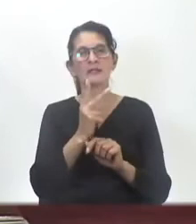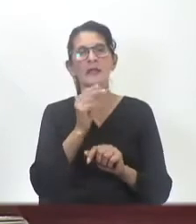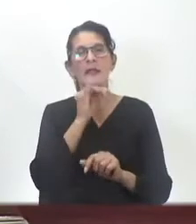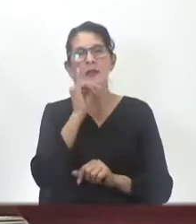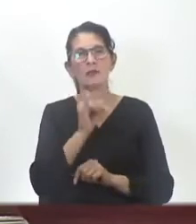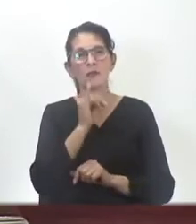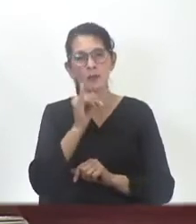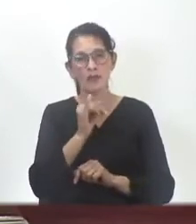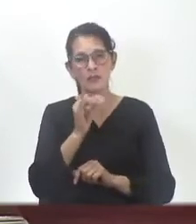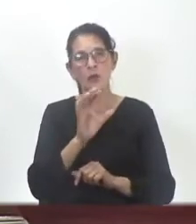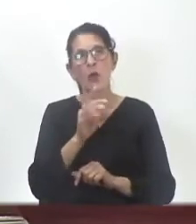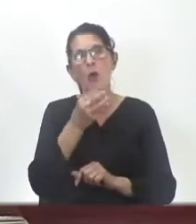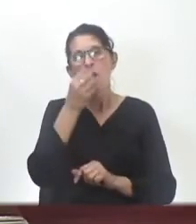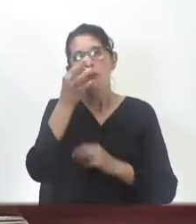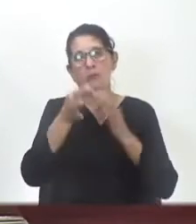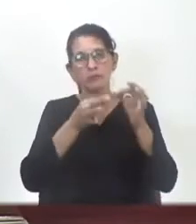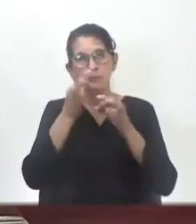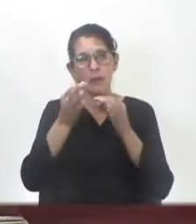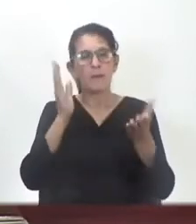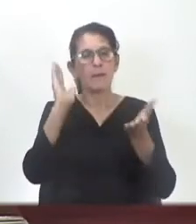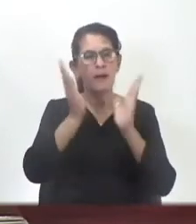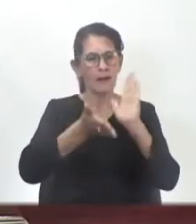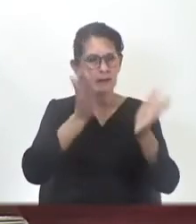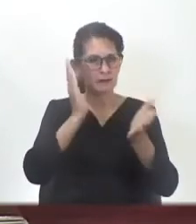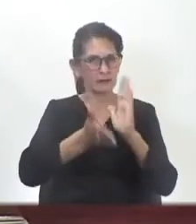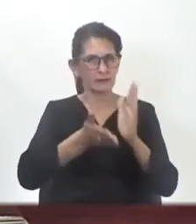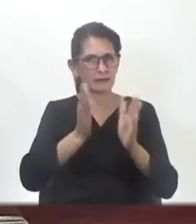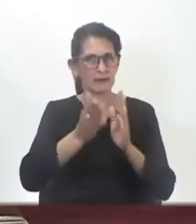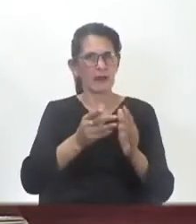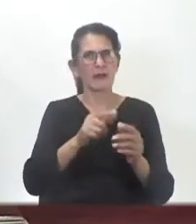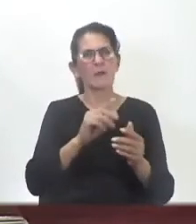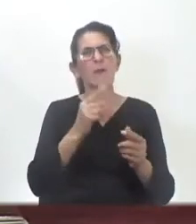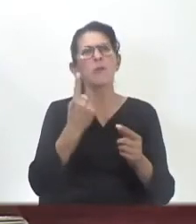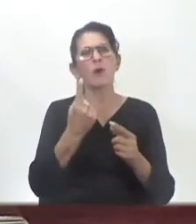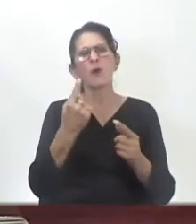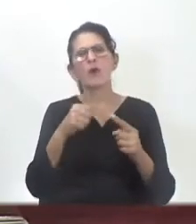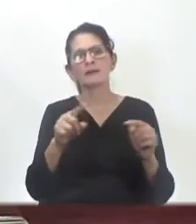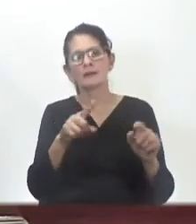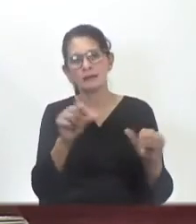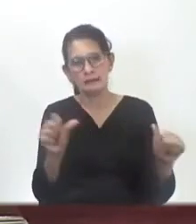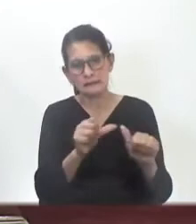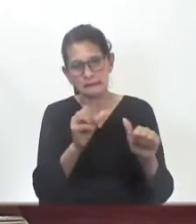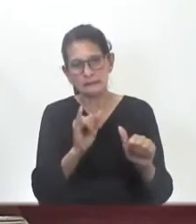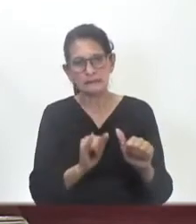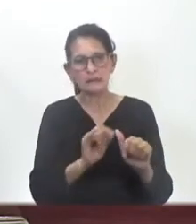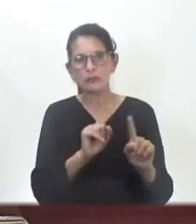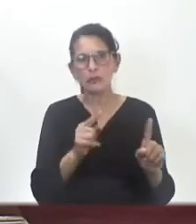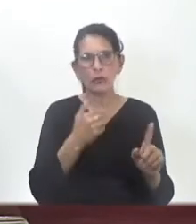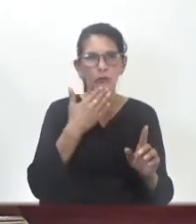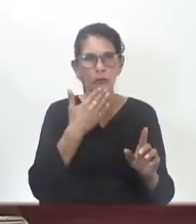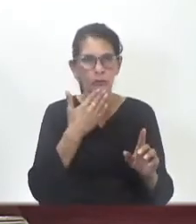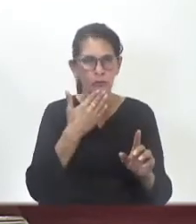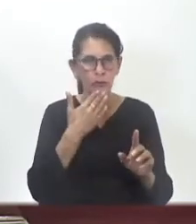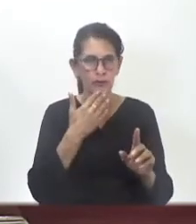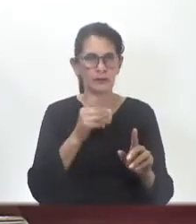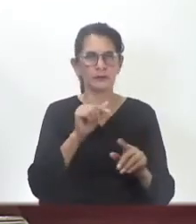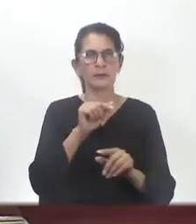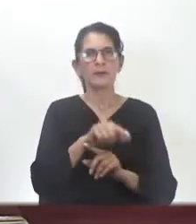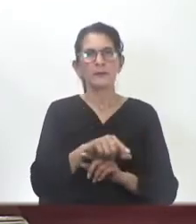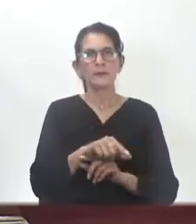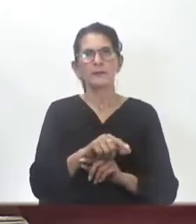o confesión, de castigarla por un acto que haya cometido o se sospeche que haya cometido, o